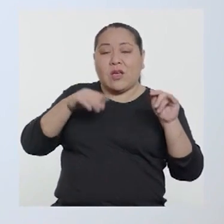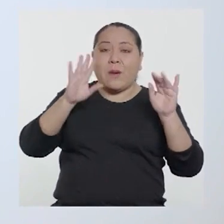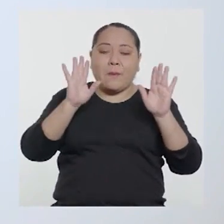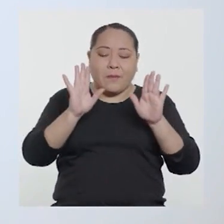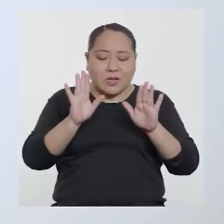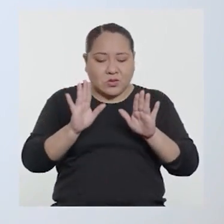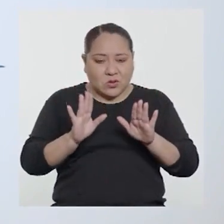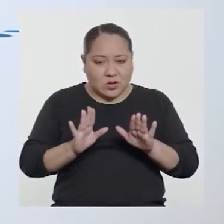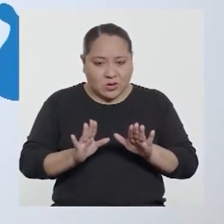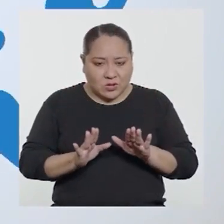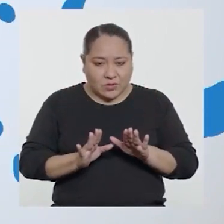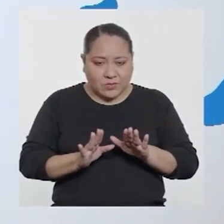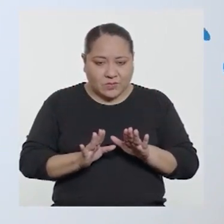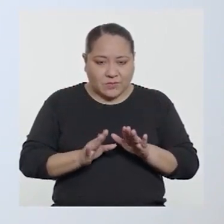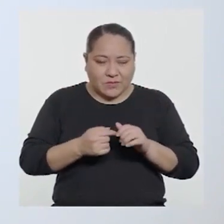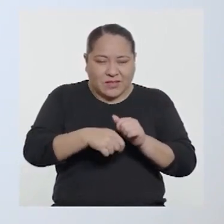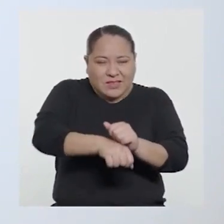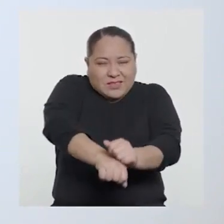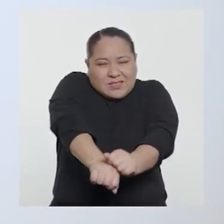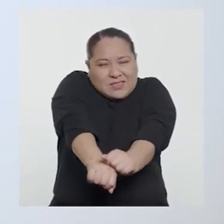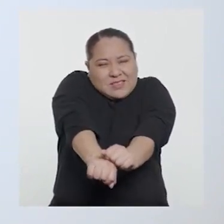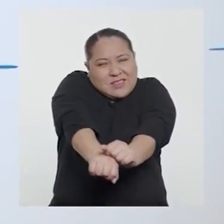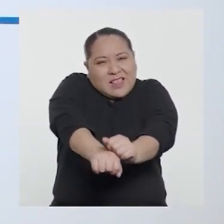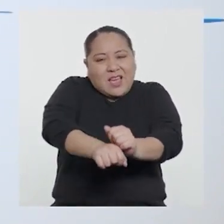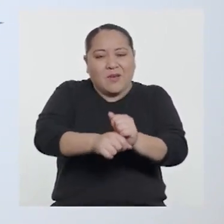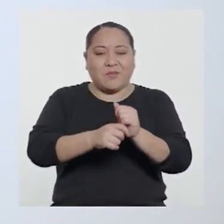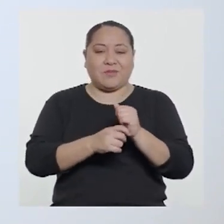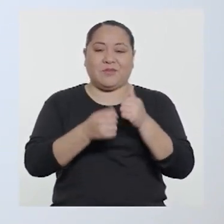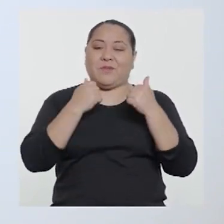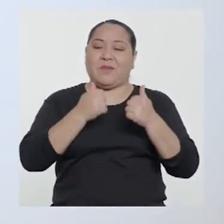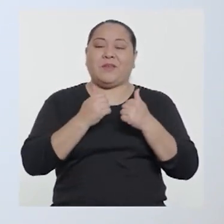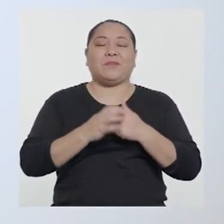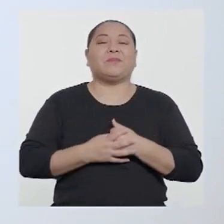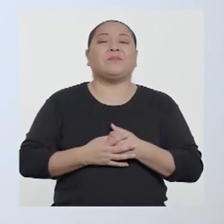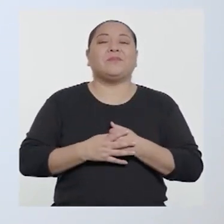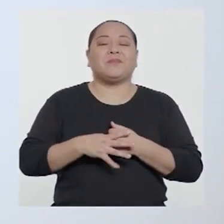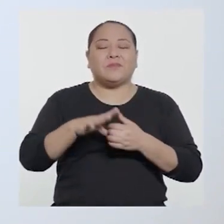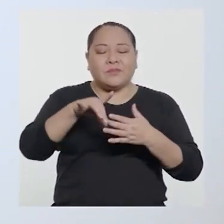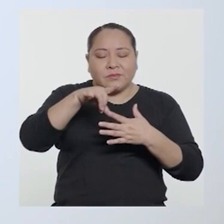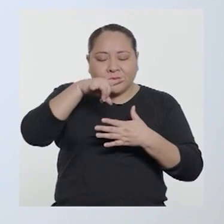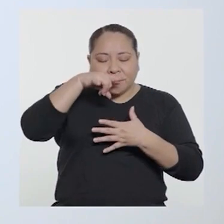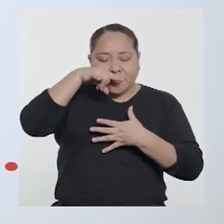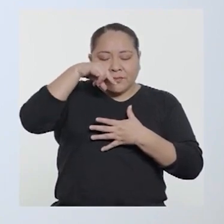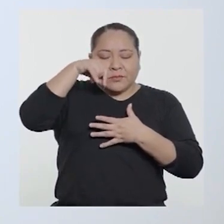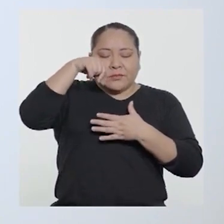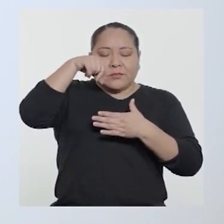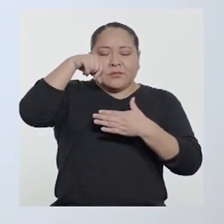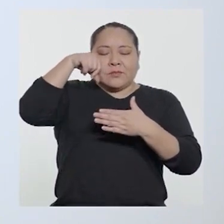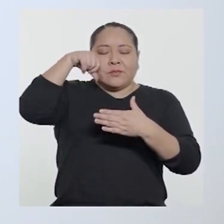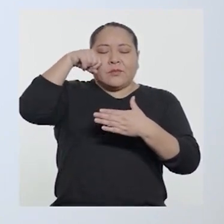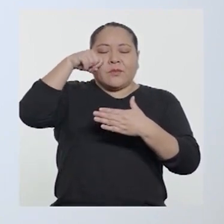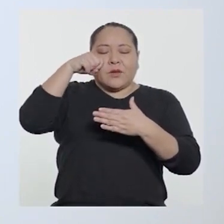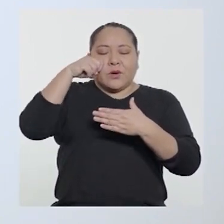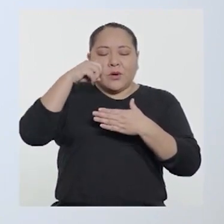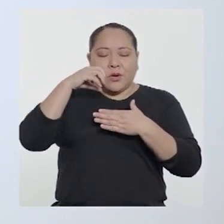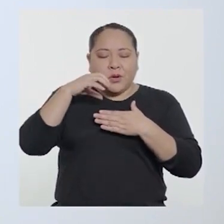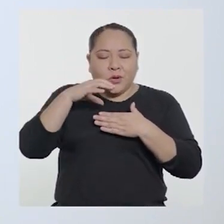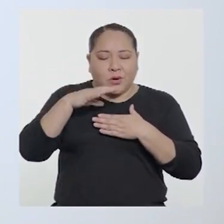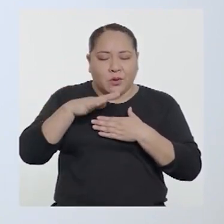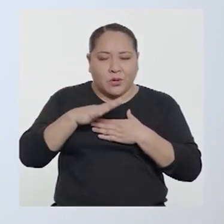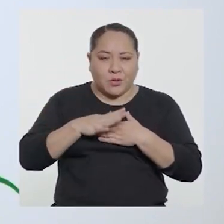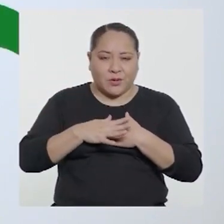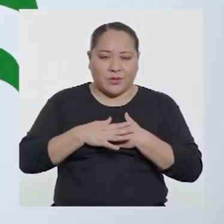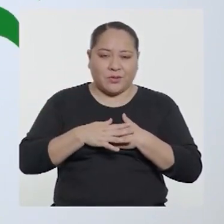suelo poco a poco y nos estiramos. Eso. Respiro. Y